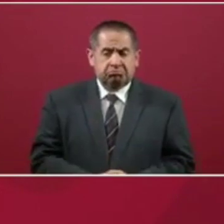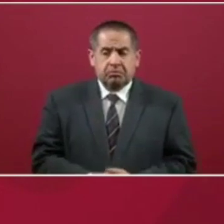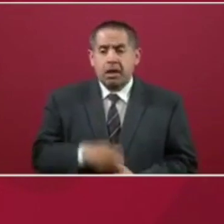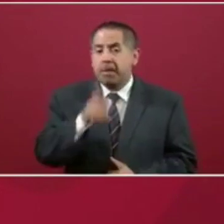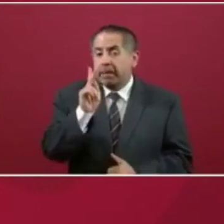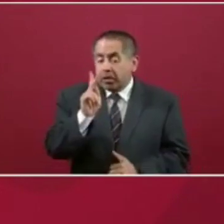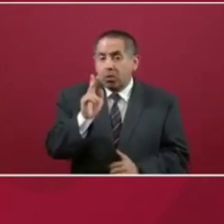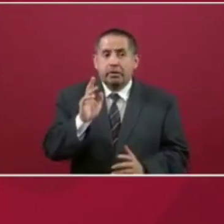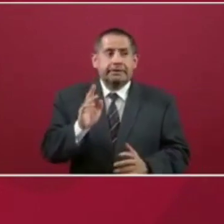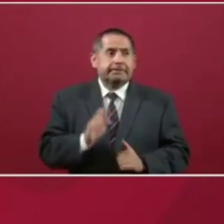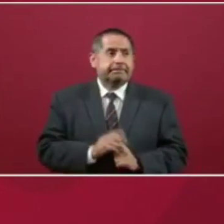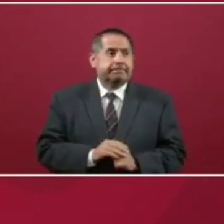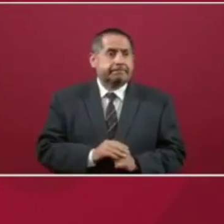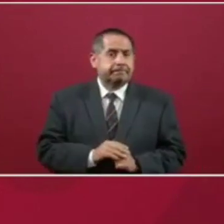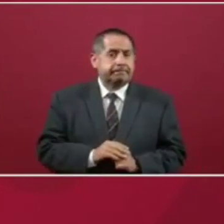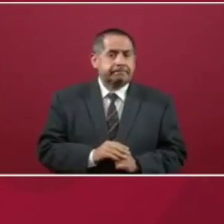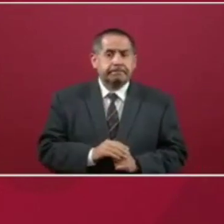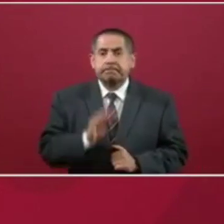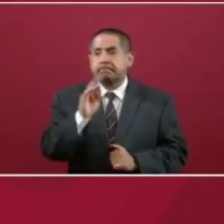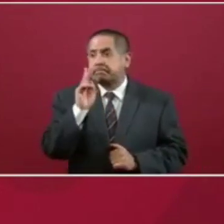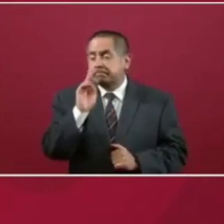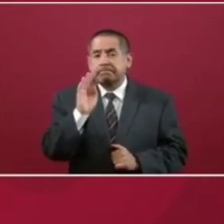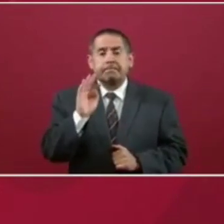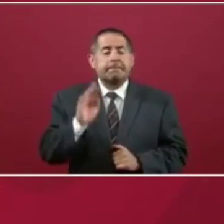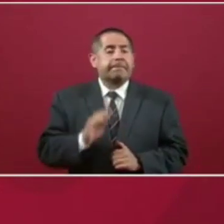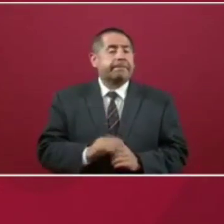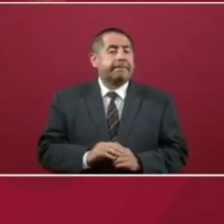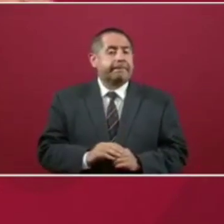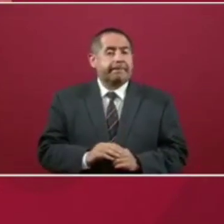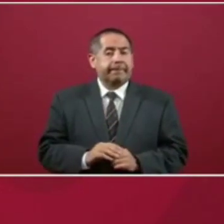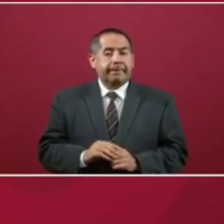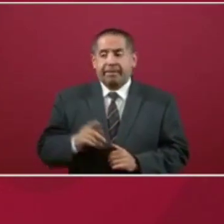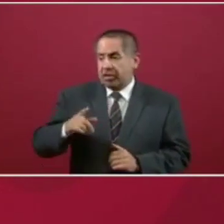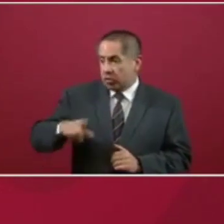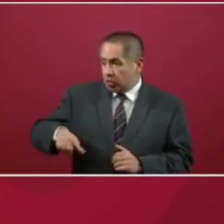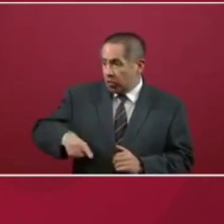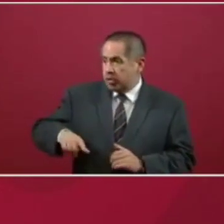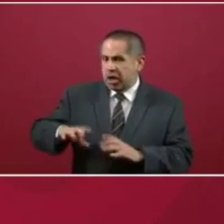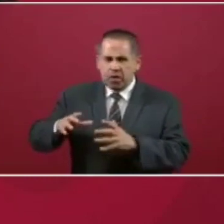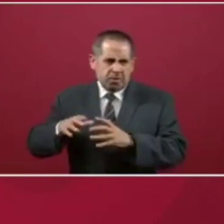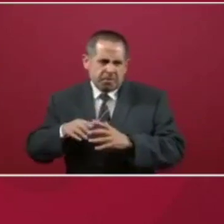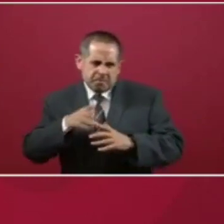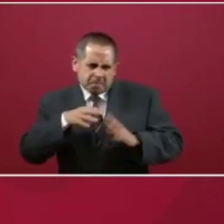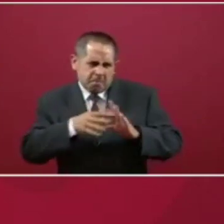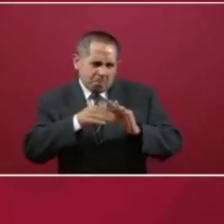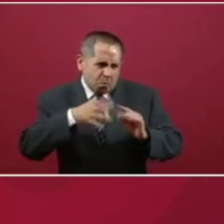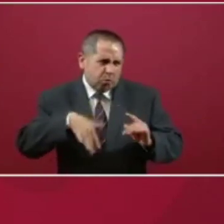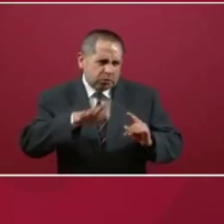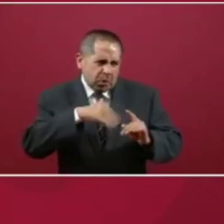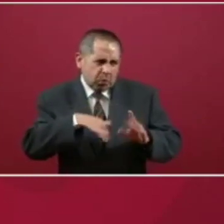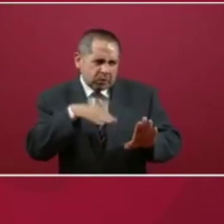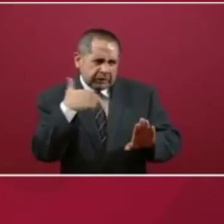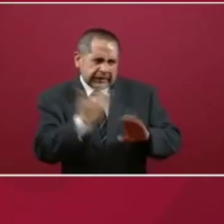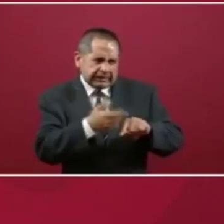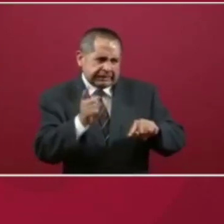Pero de ahí a que se le persiga